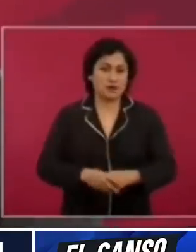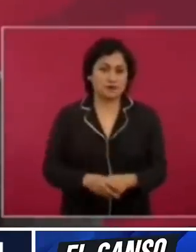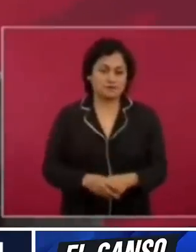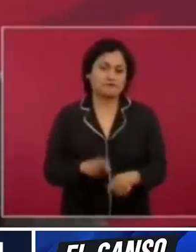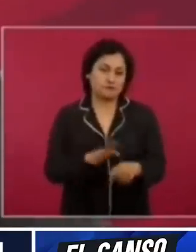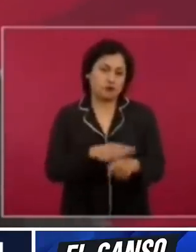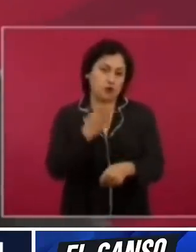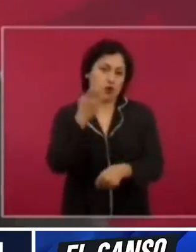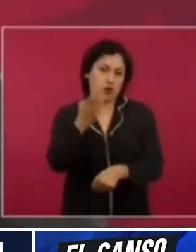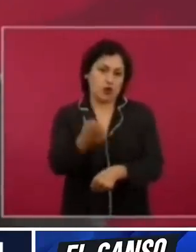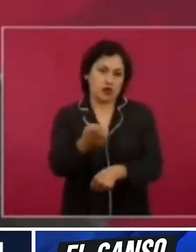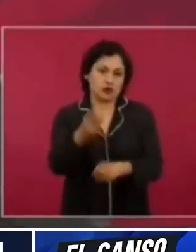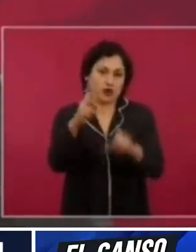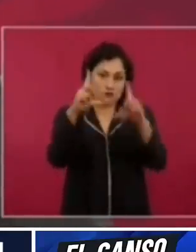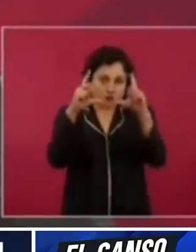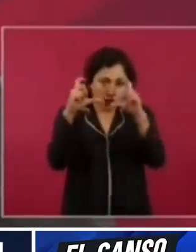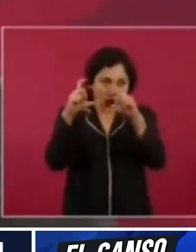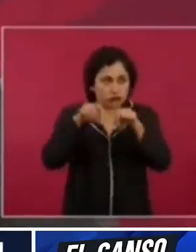Entonces no me gustaron las fotos